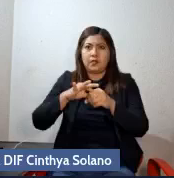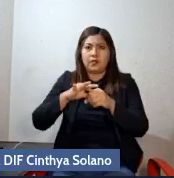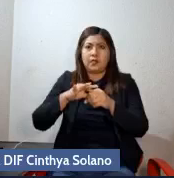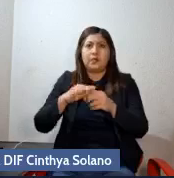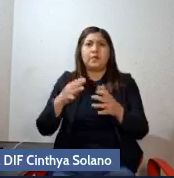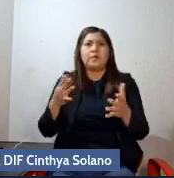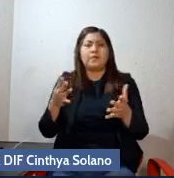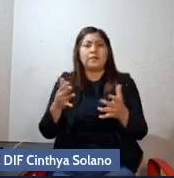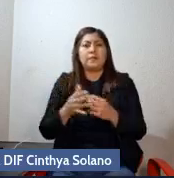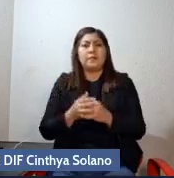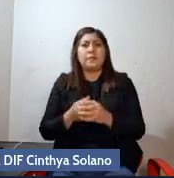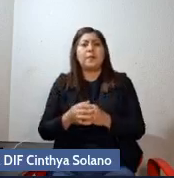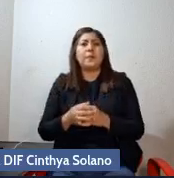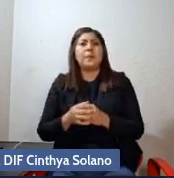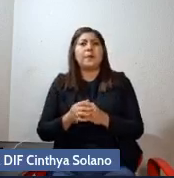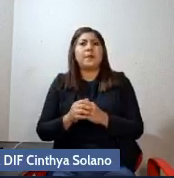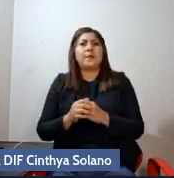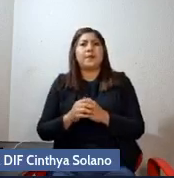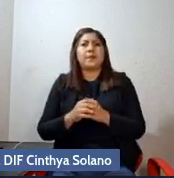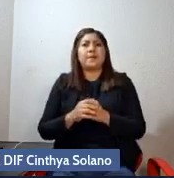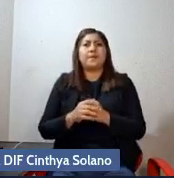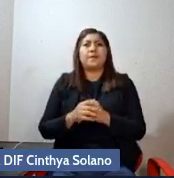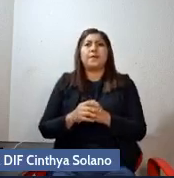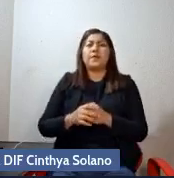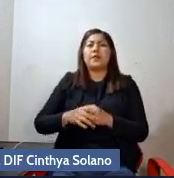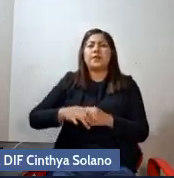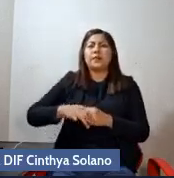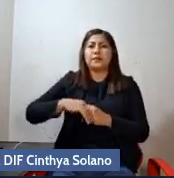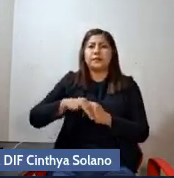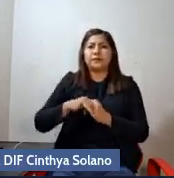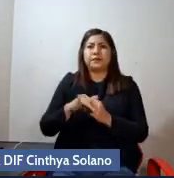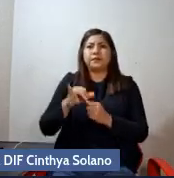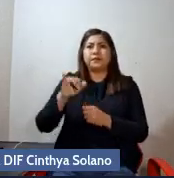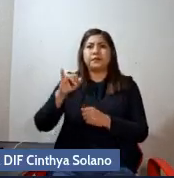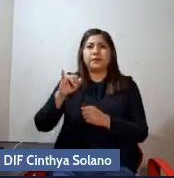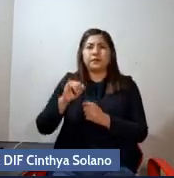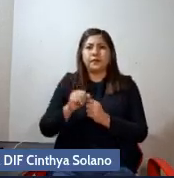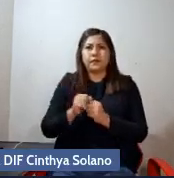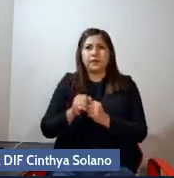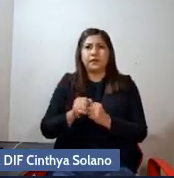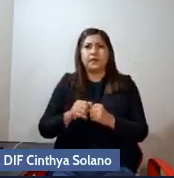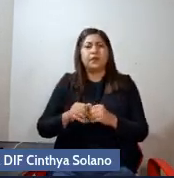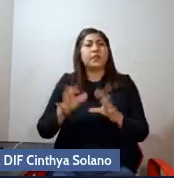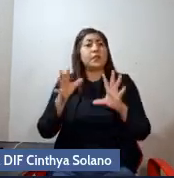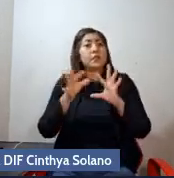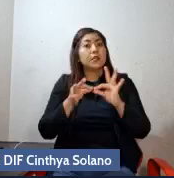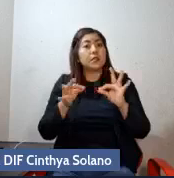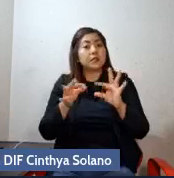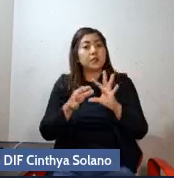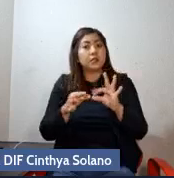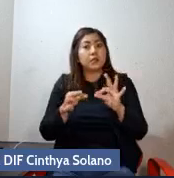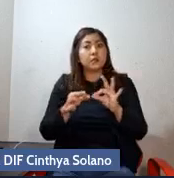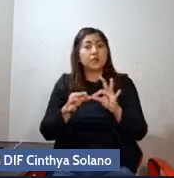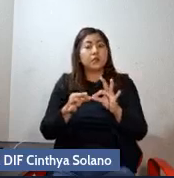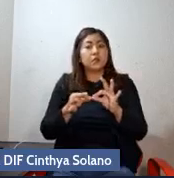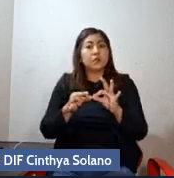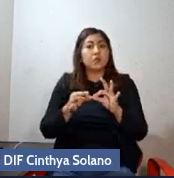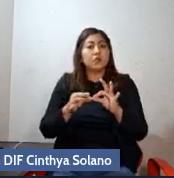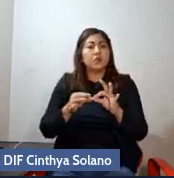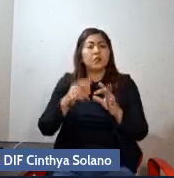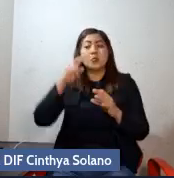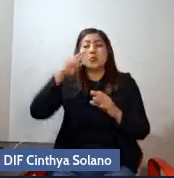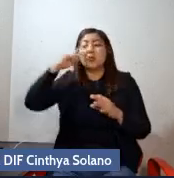están pasando, de lo que presenciaron, y en primera instancia, al revisarlo, vamos a ver si es delito